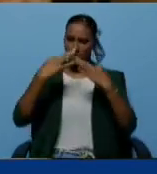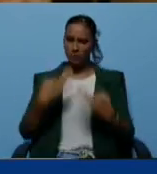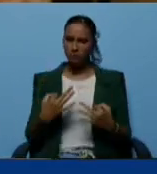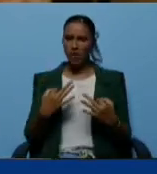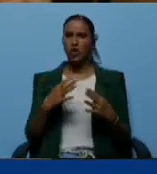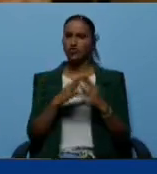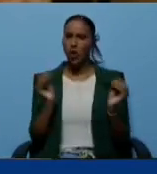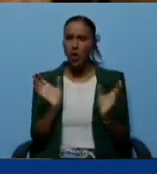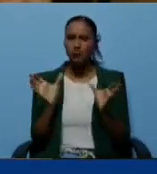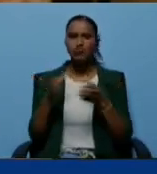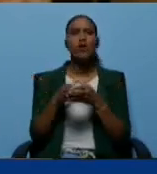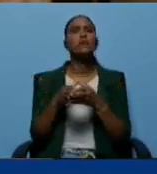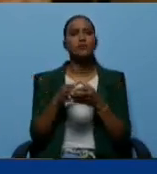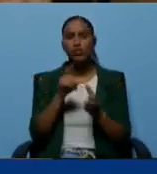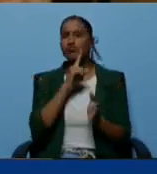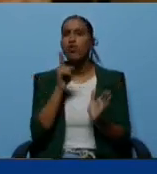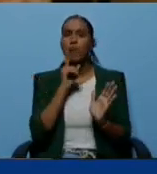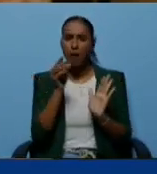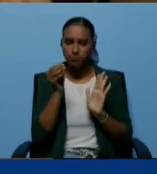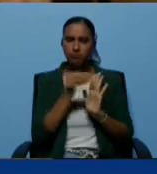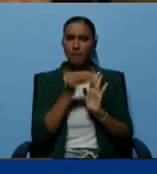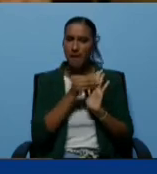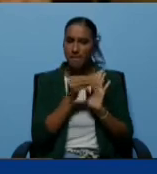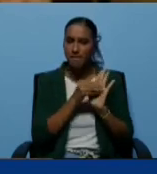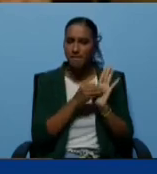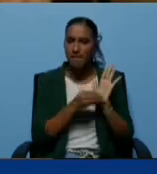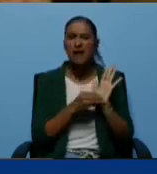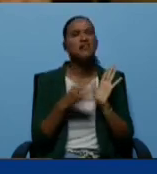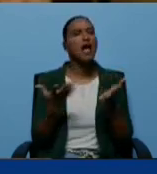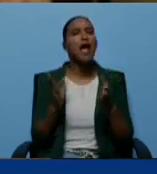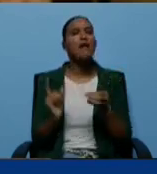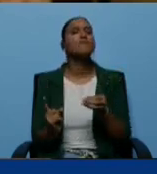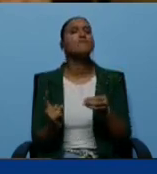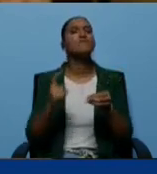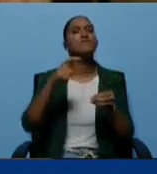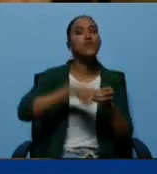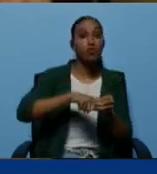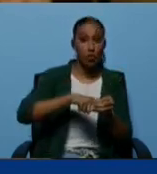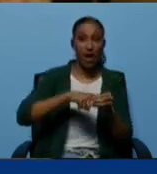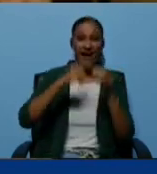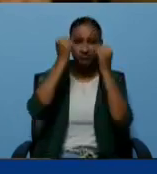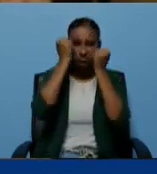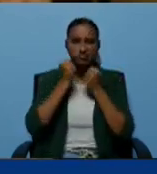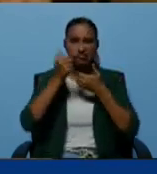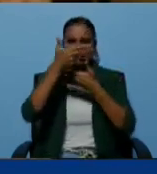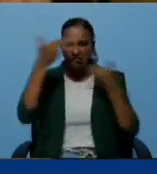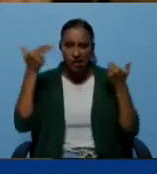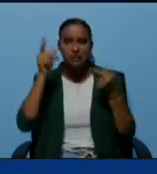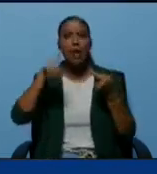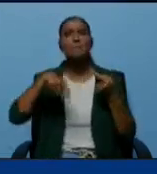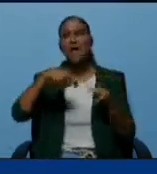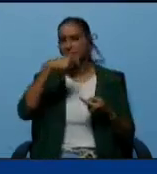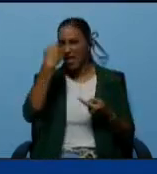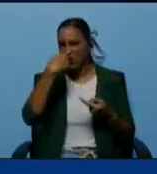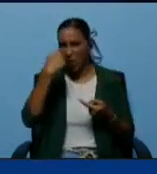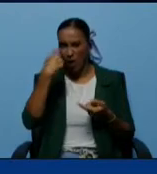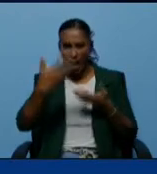decir, bandas delictivas vinculadas al terrorismo y al narcotráfico.